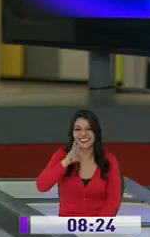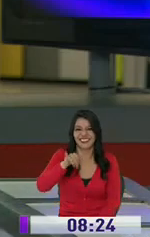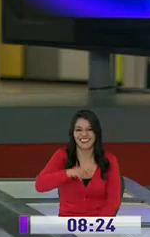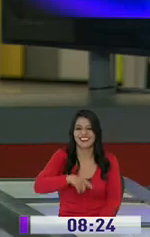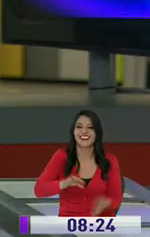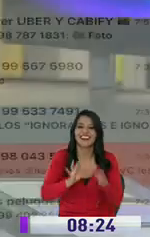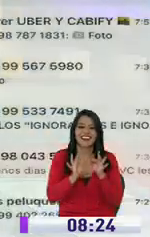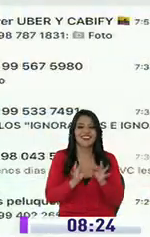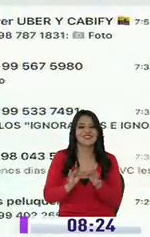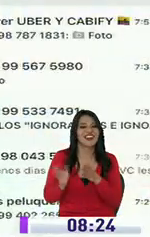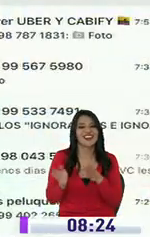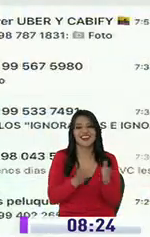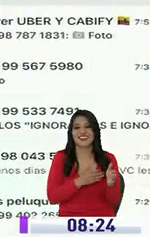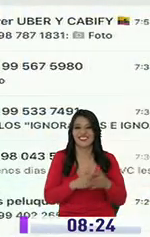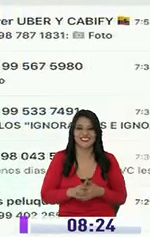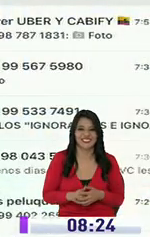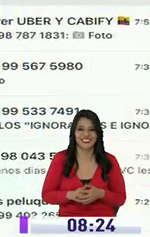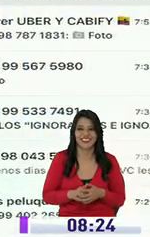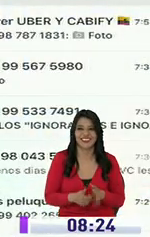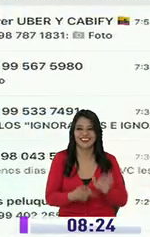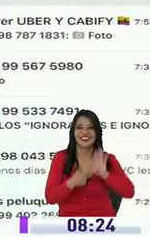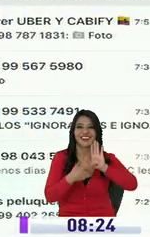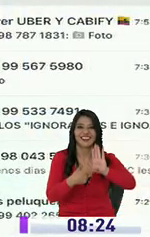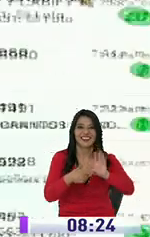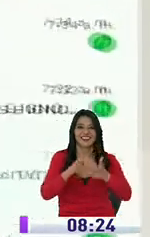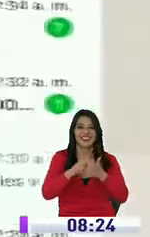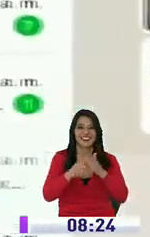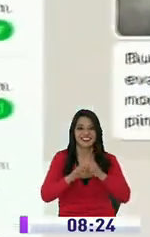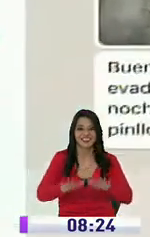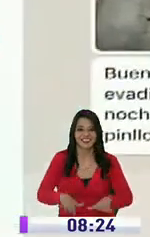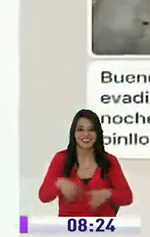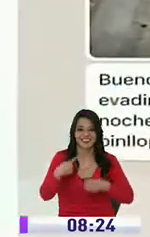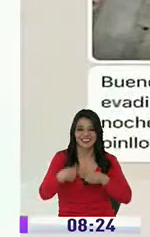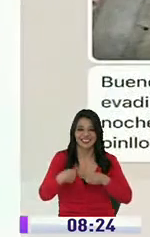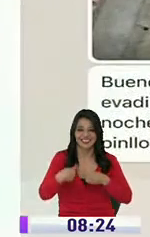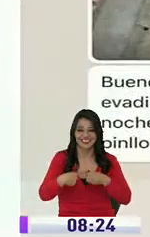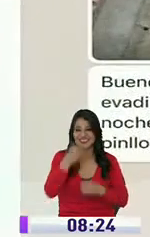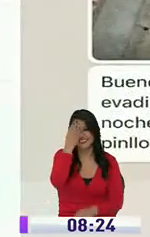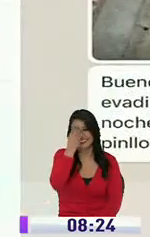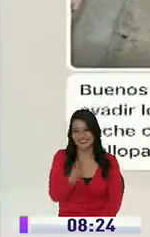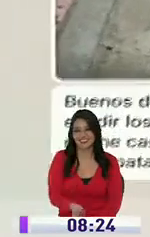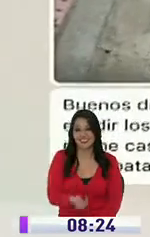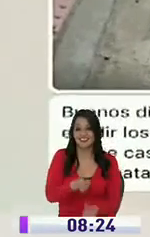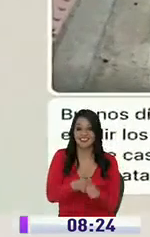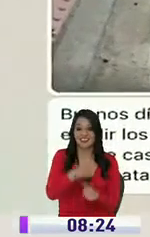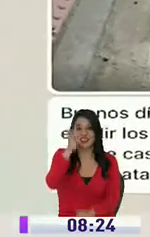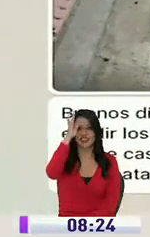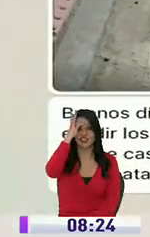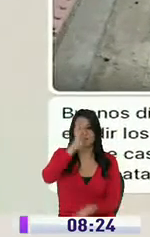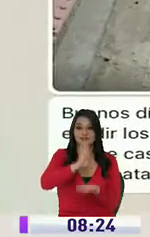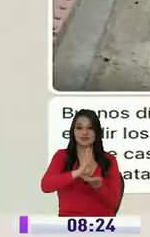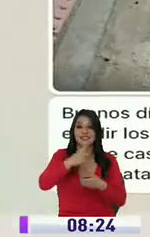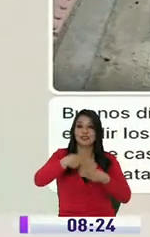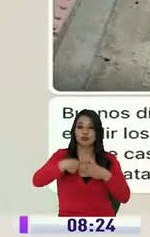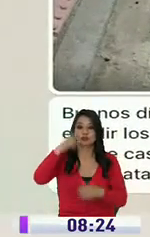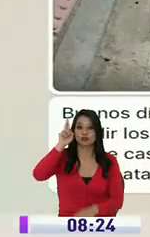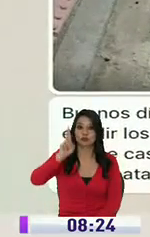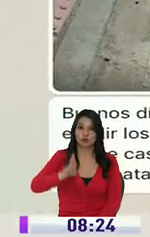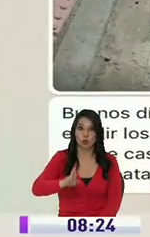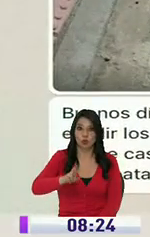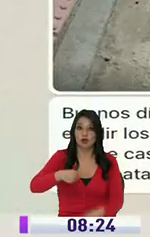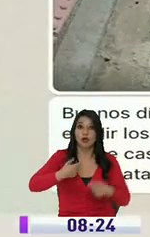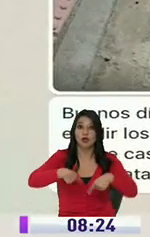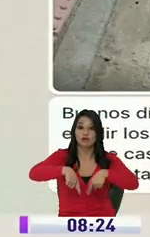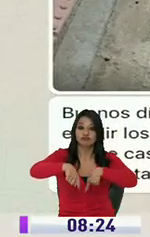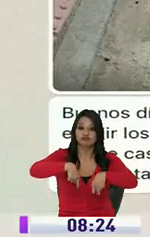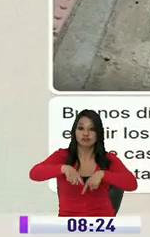Póngale en pantalla los dolores de cabeza que se tiene. Buenos días, esto es cerca del hospital del IES Quito Sur. Los carros por evadir